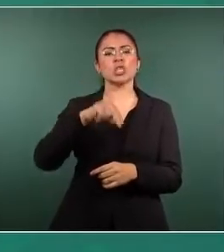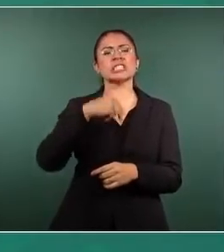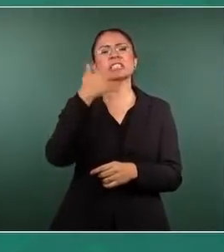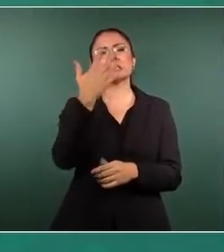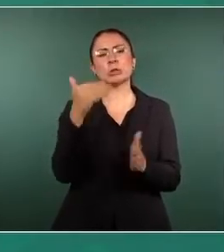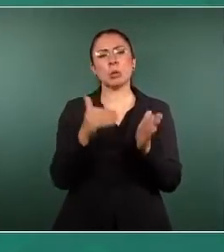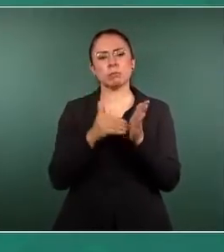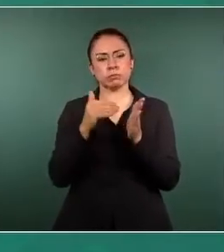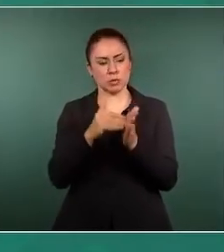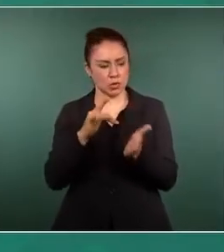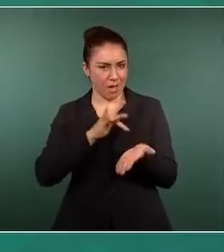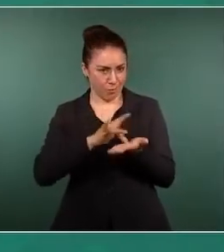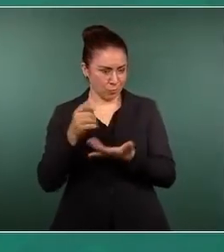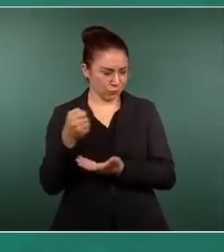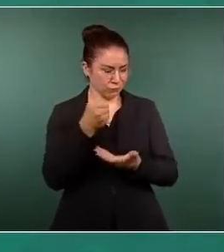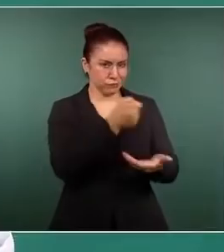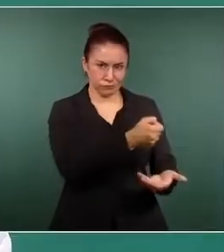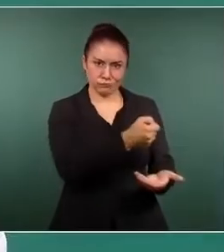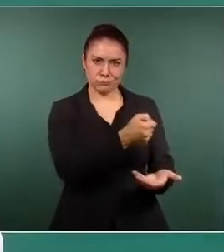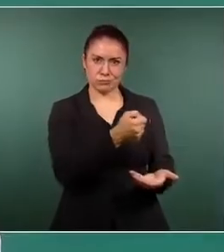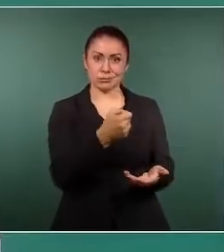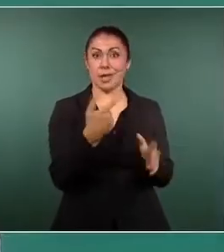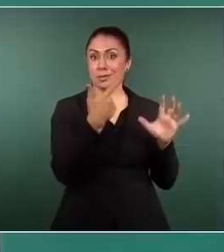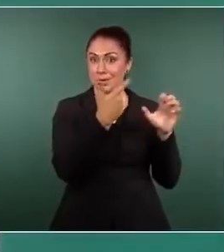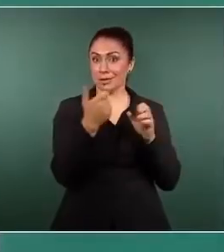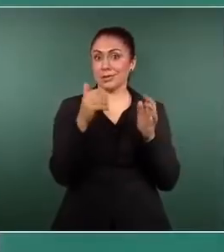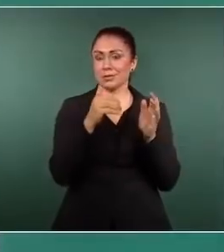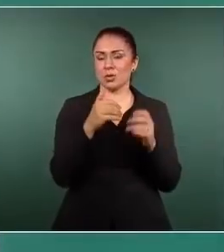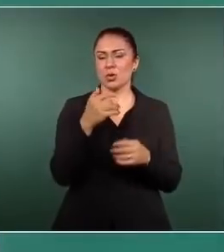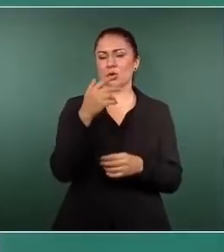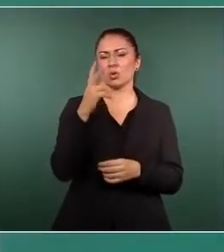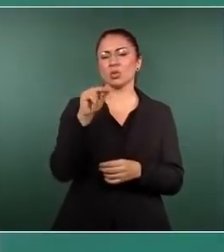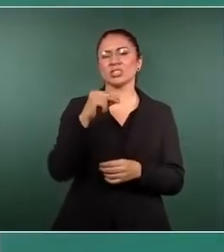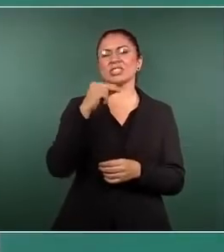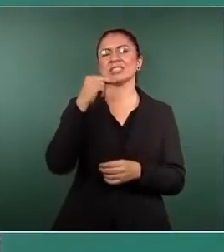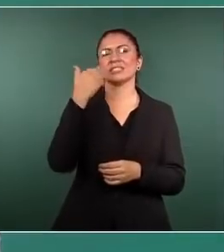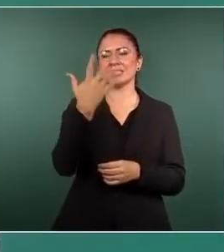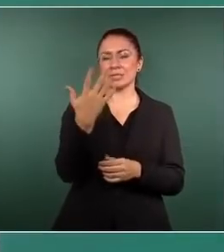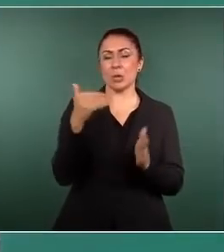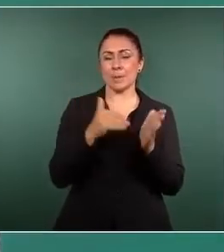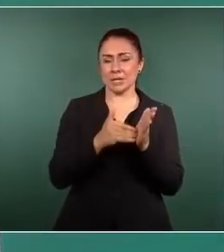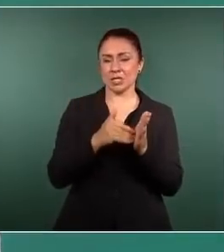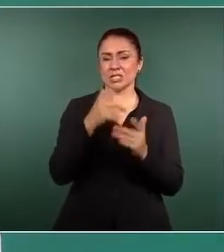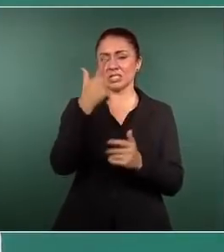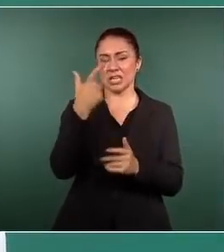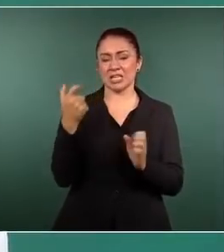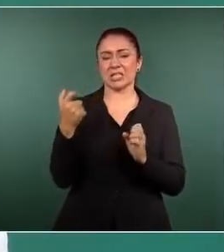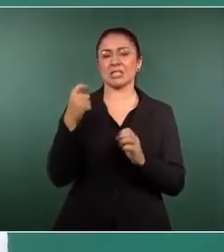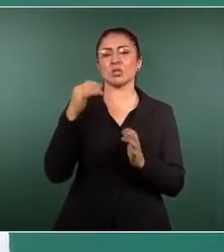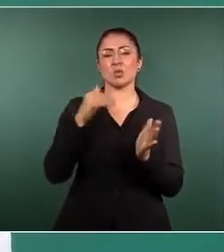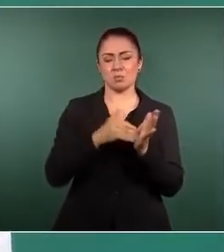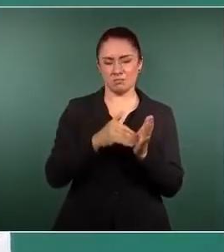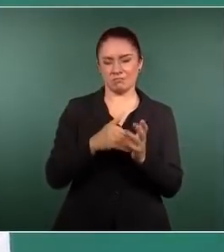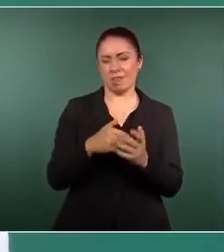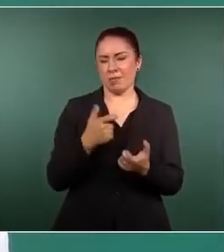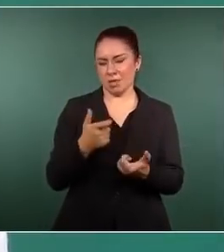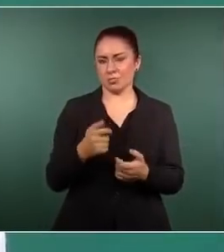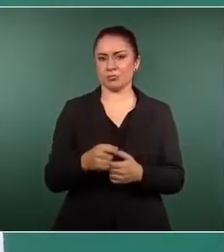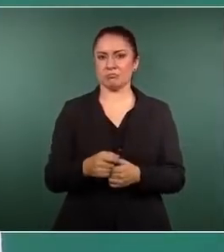millones 700 mil pesos se benefició a tres mil 428